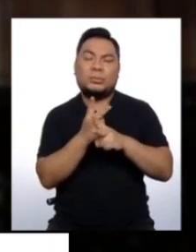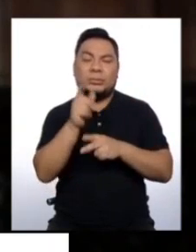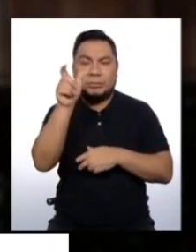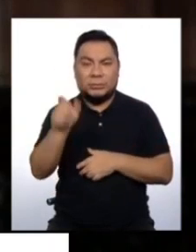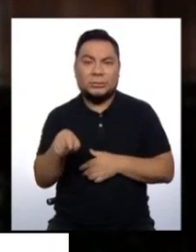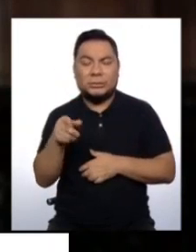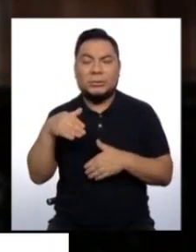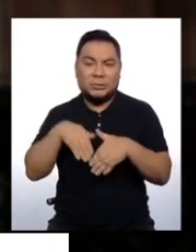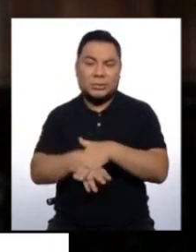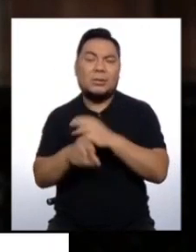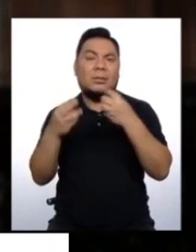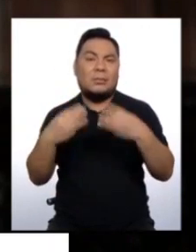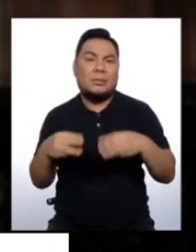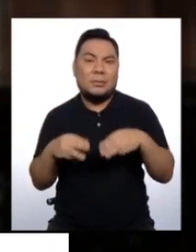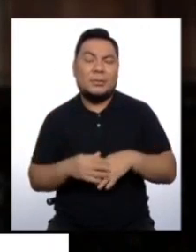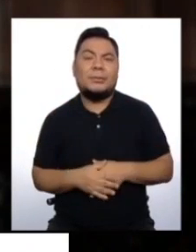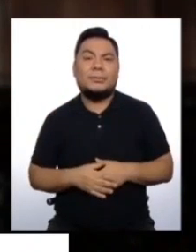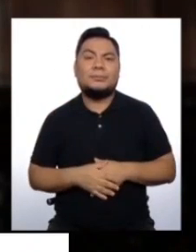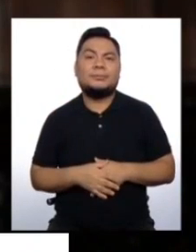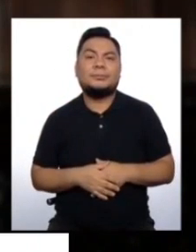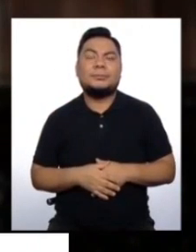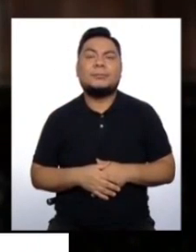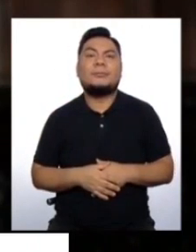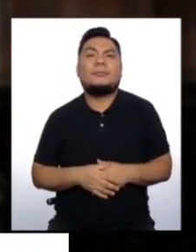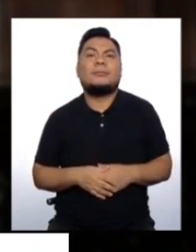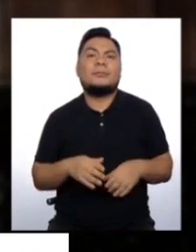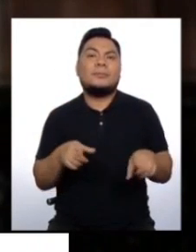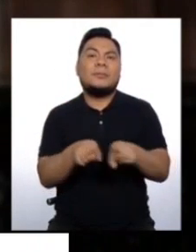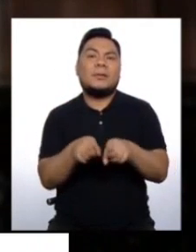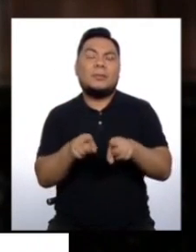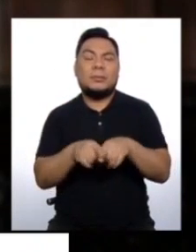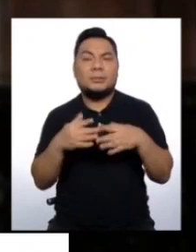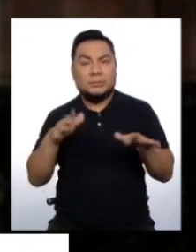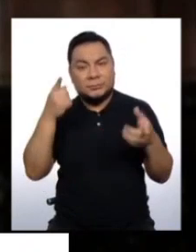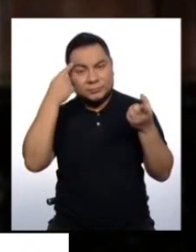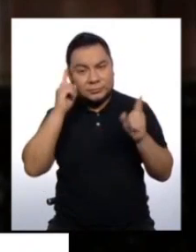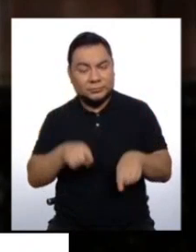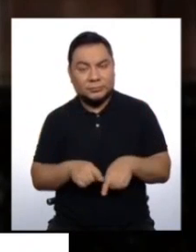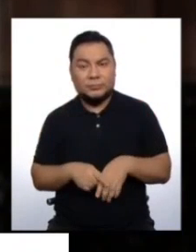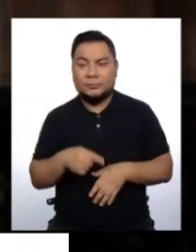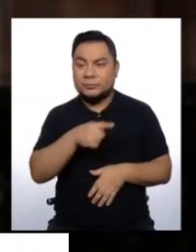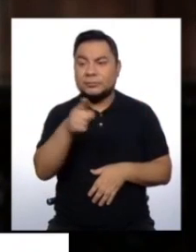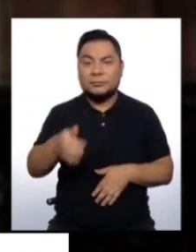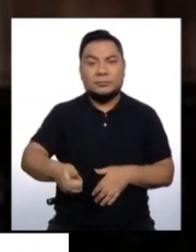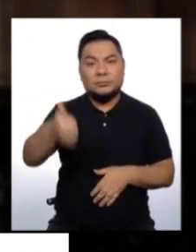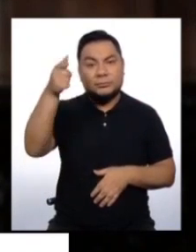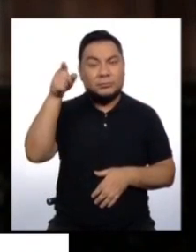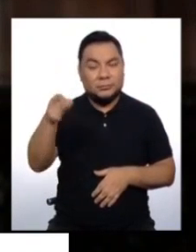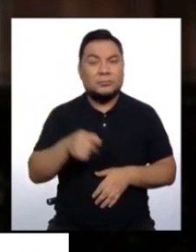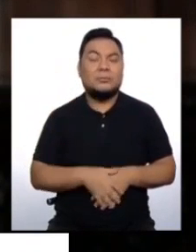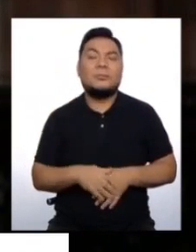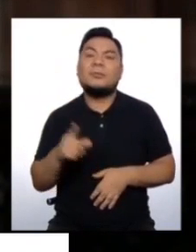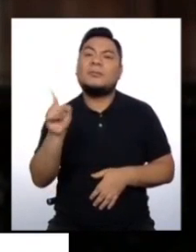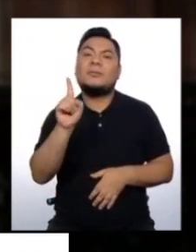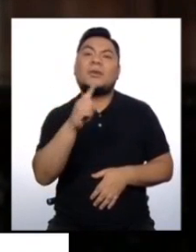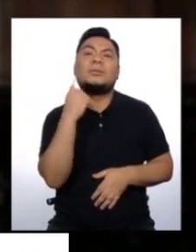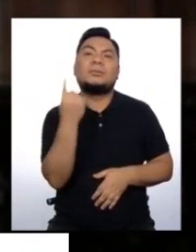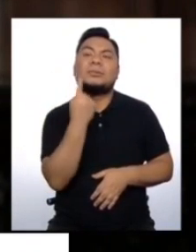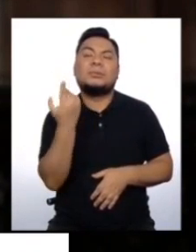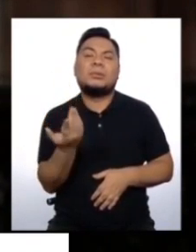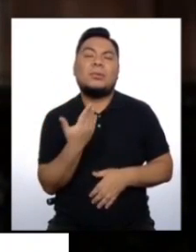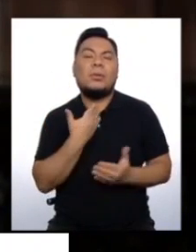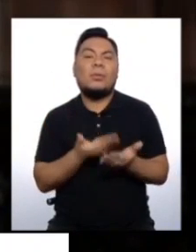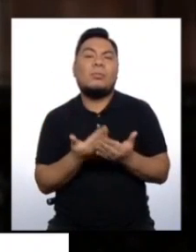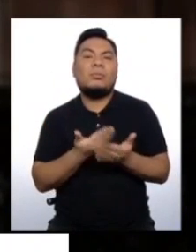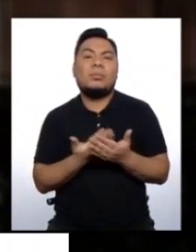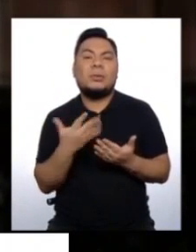persona que esté ingresando al mercado. También se ha acordado con los dirigentes que no es solamente una